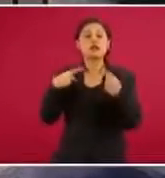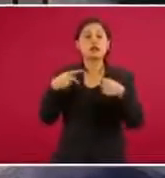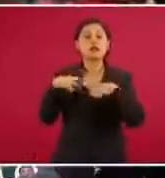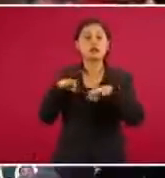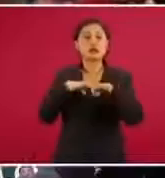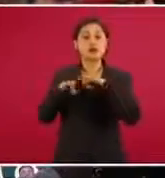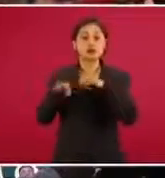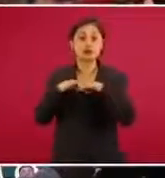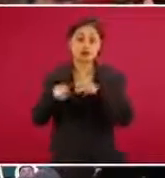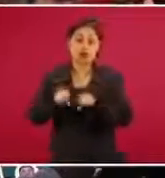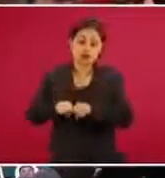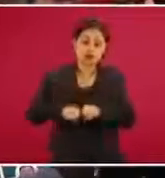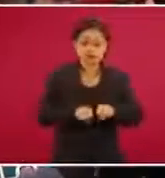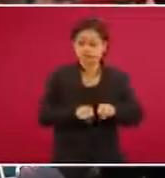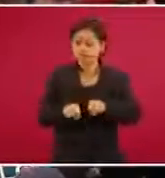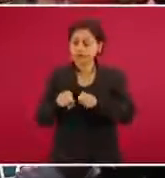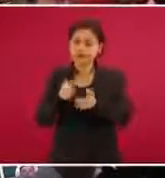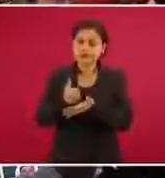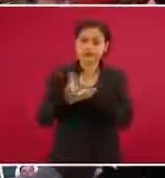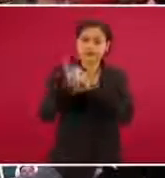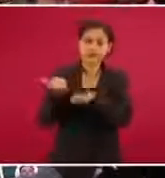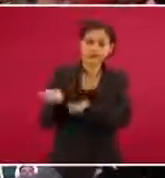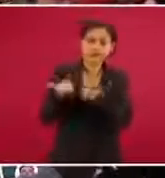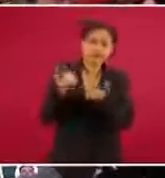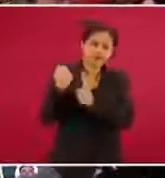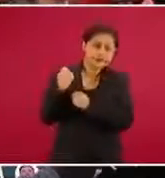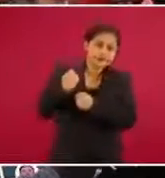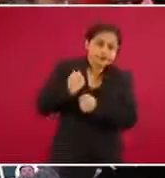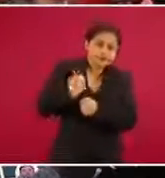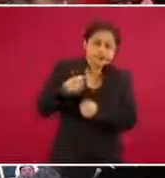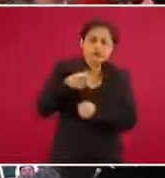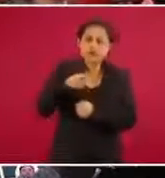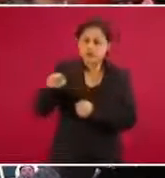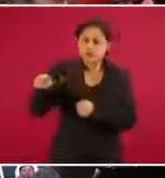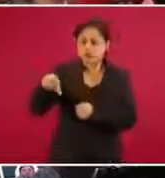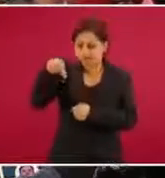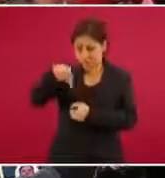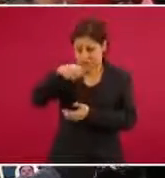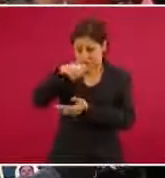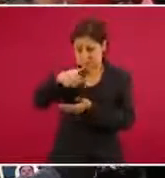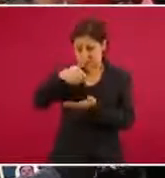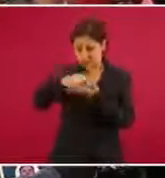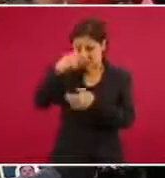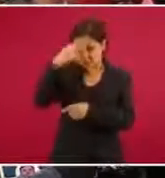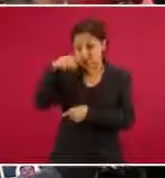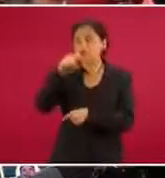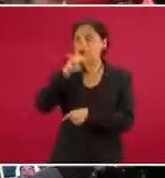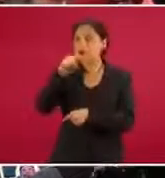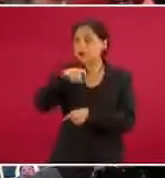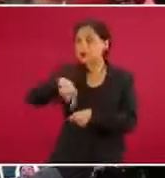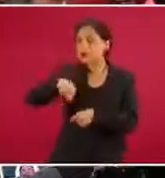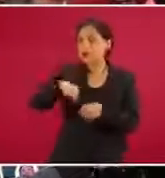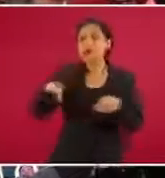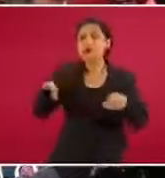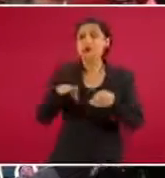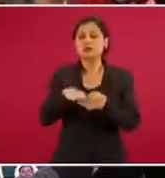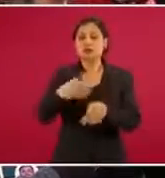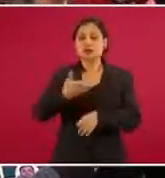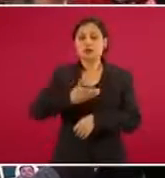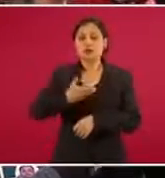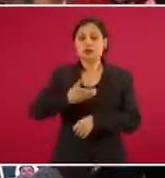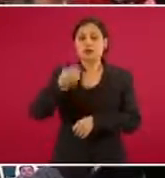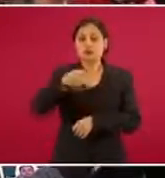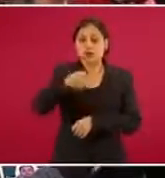diableros en esta parte del centro histórico y comerciantes muy pequeños comerciantes usted ya dijo que se les va a